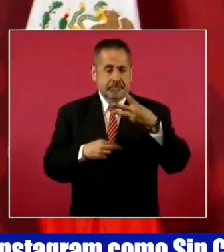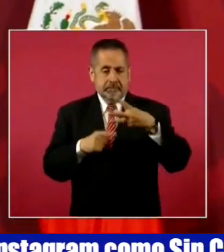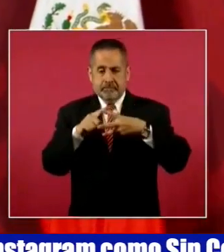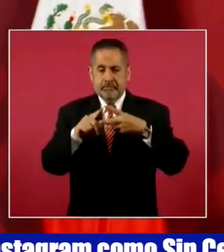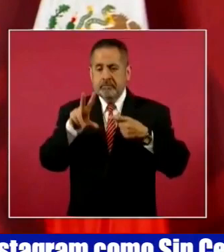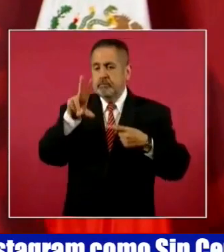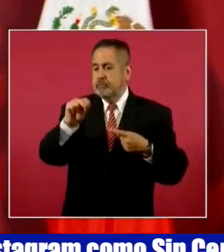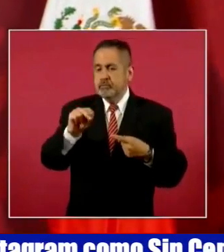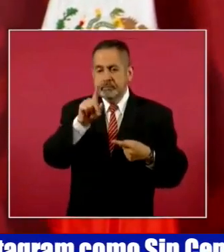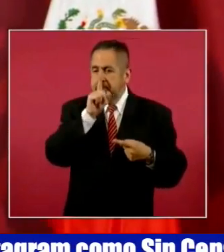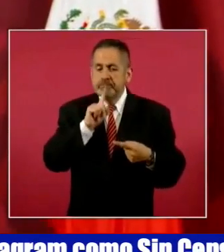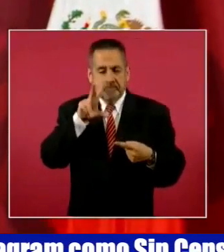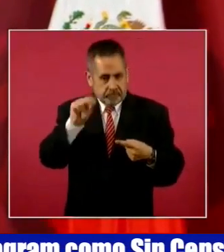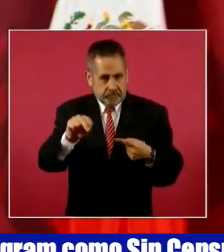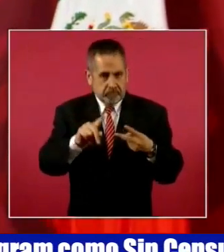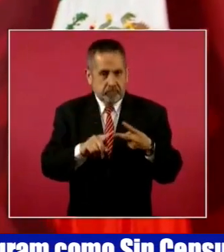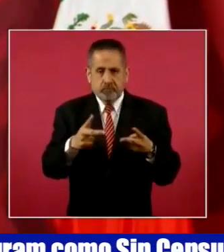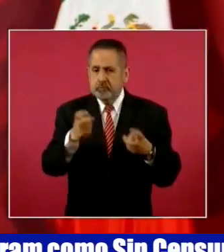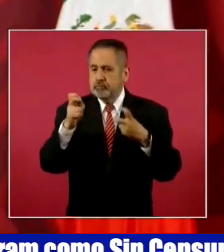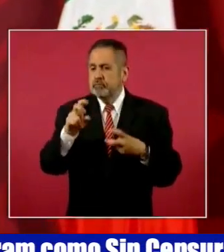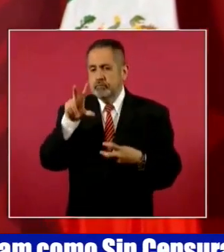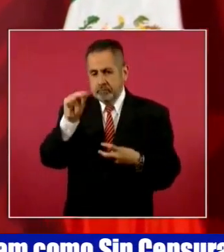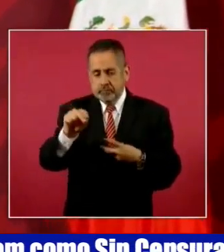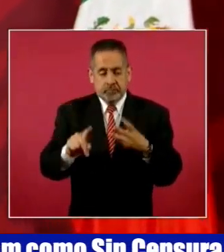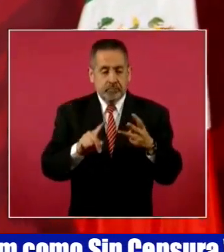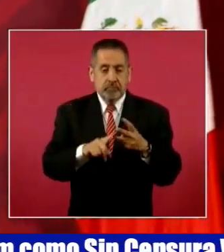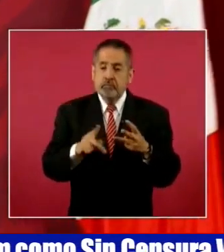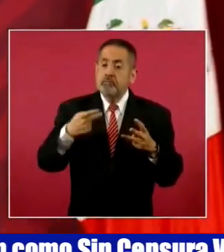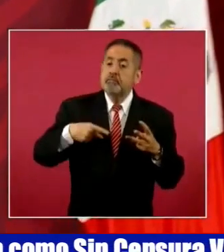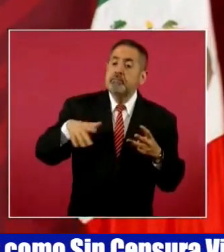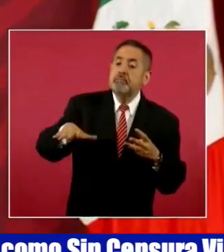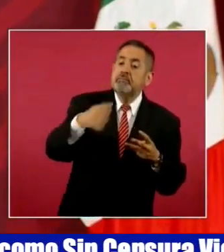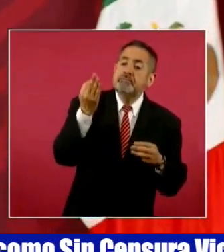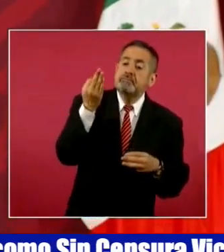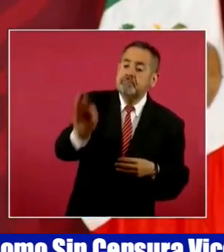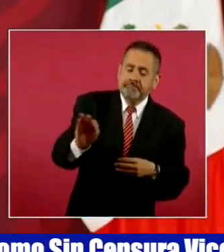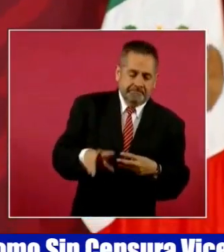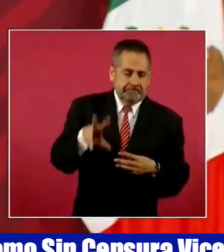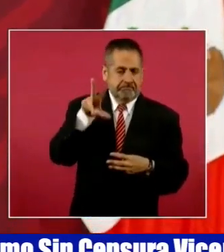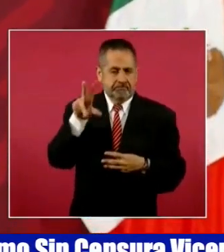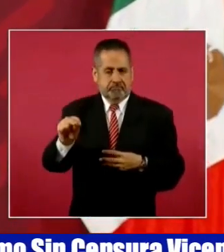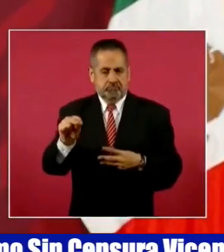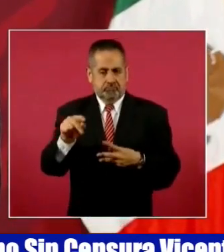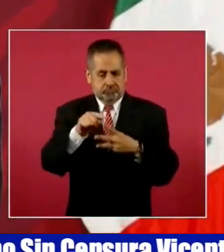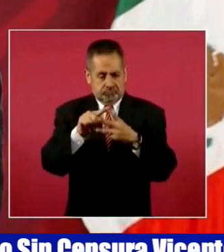no robar y no traicionar al pueblo.